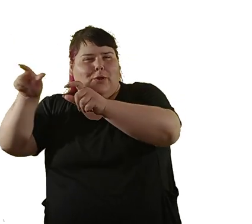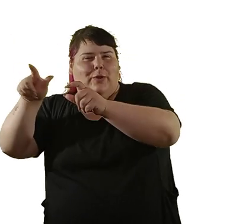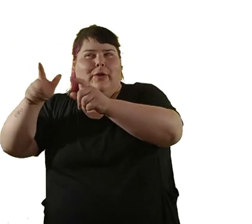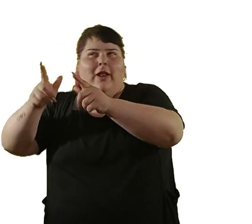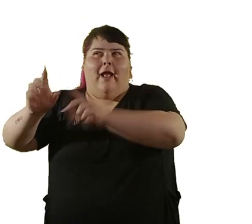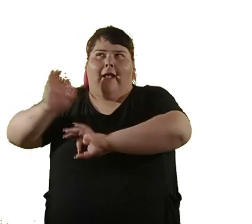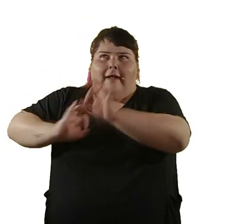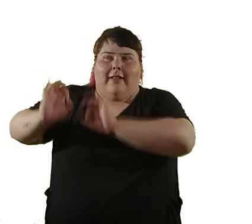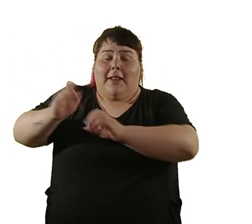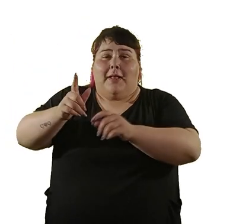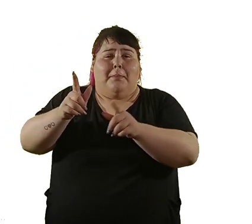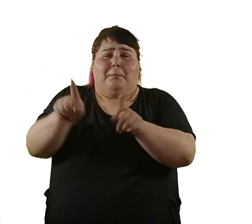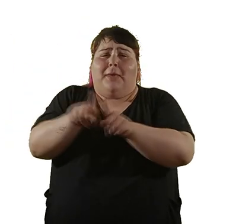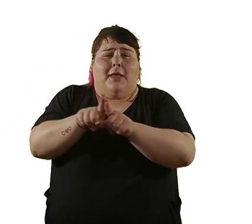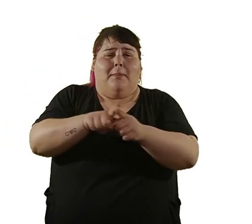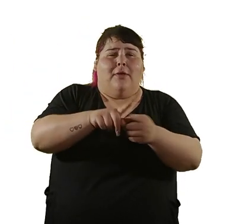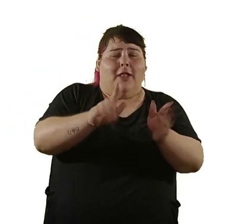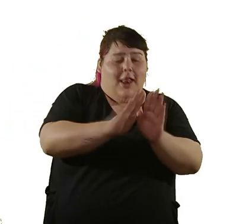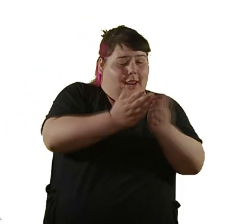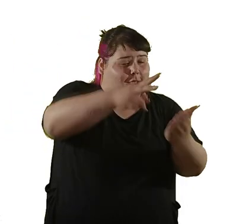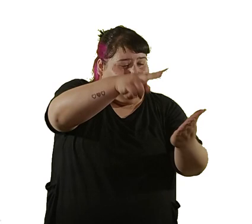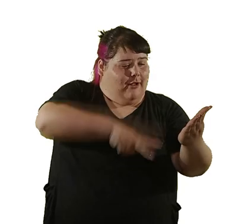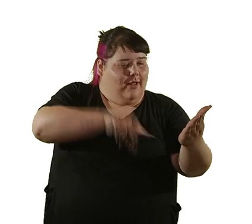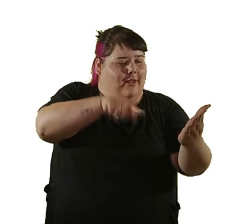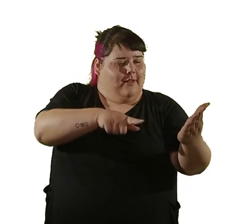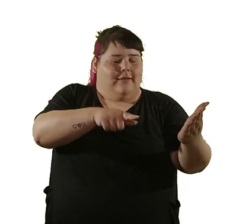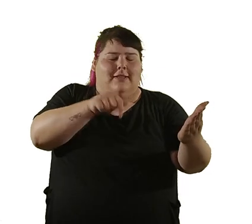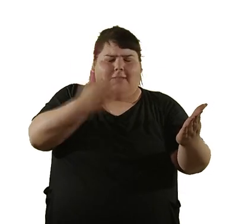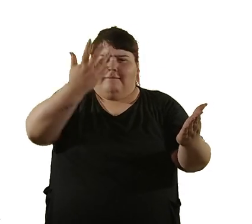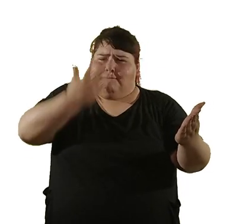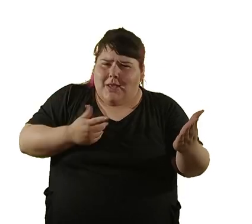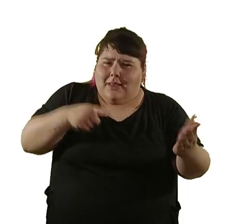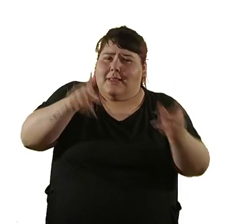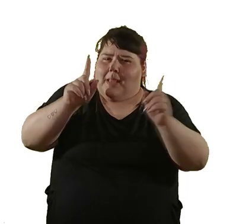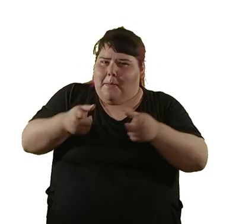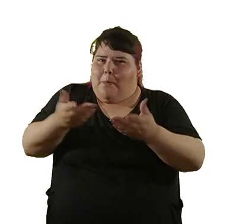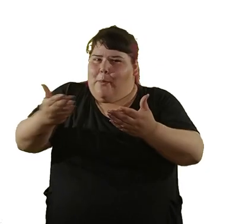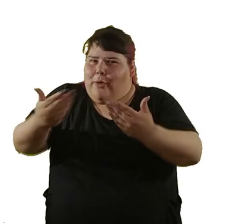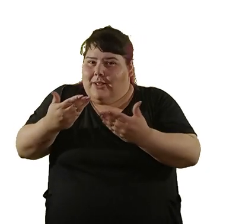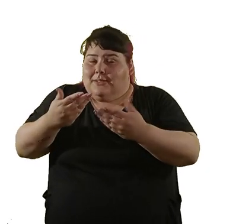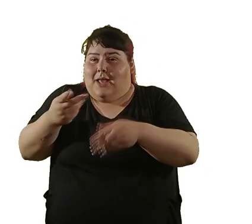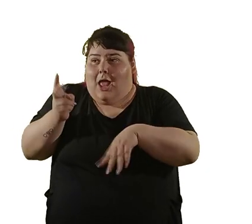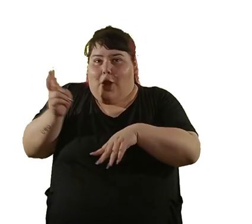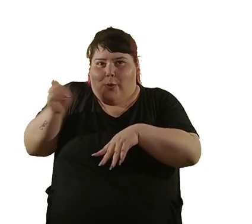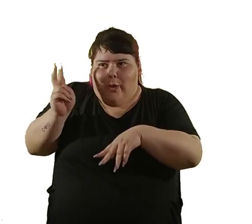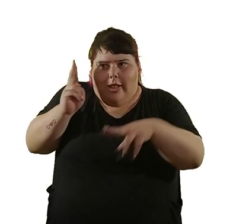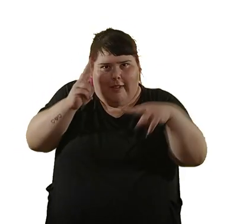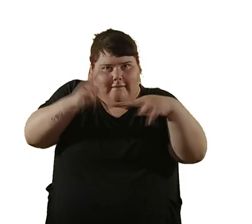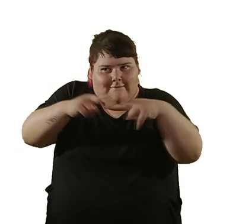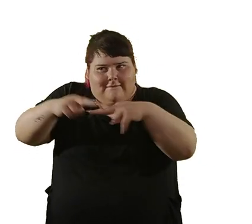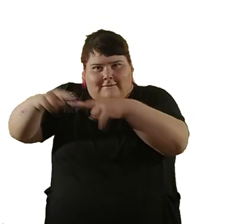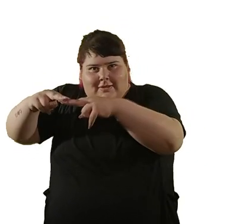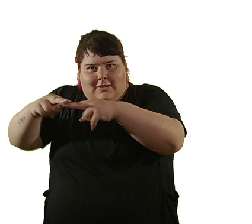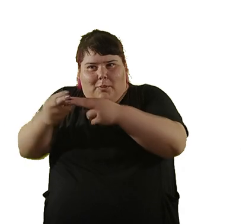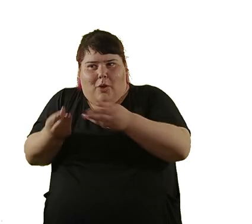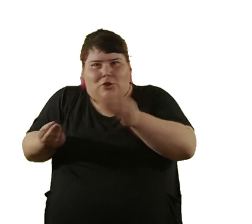esas historias. Es como leer un libro en algún punto y eso a mí me encanta. Tiene además la posibilidad del diseño de sonido, entonces se va sumando